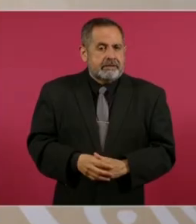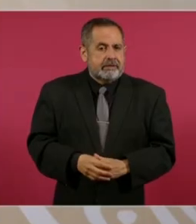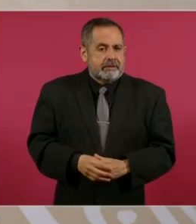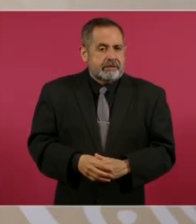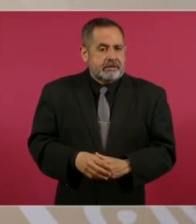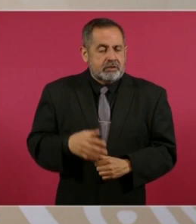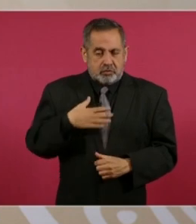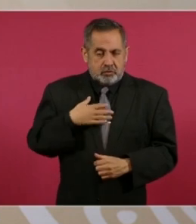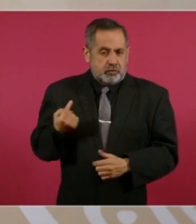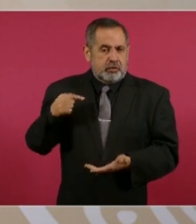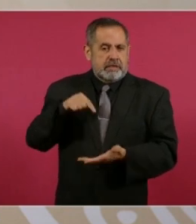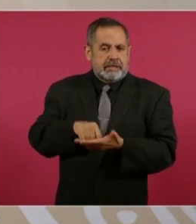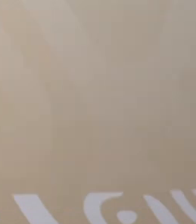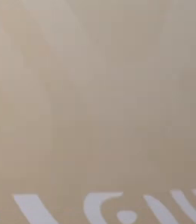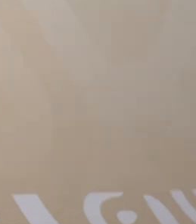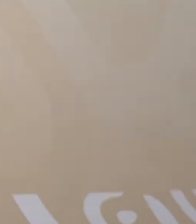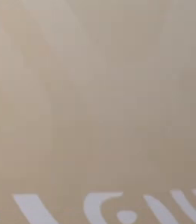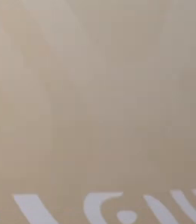yo estoy aquí